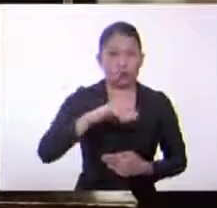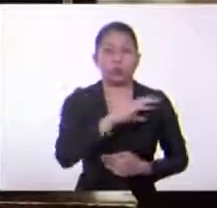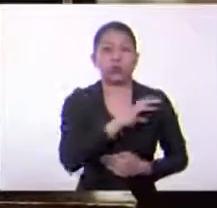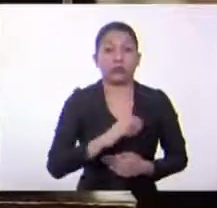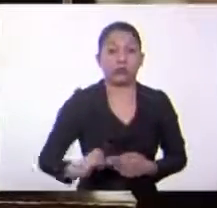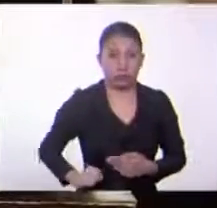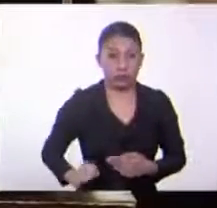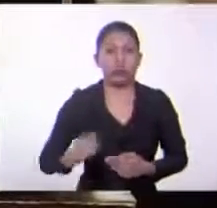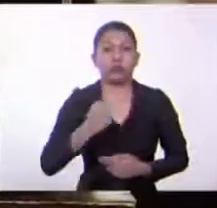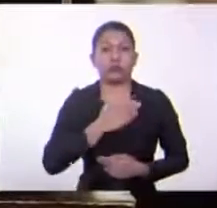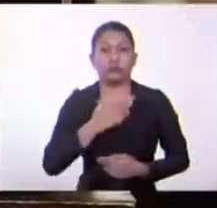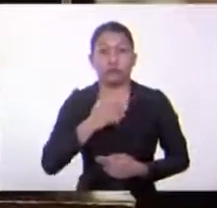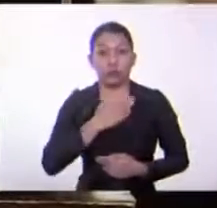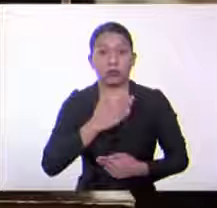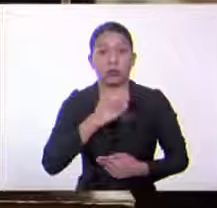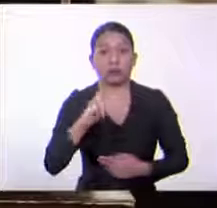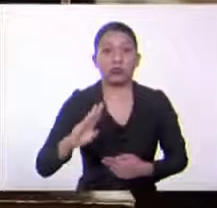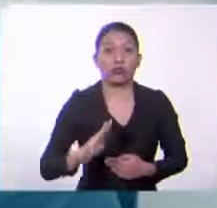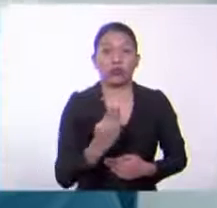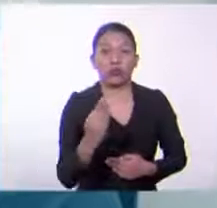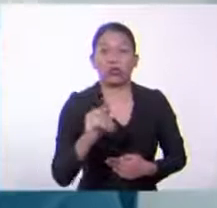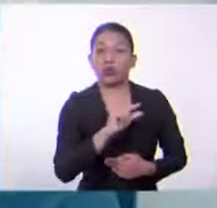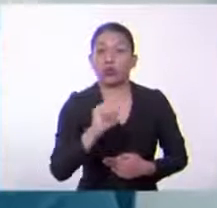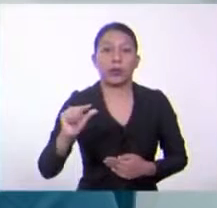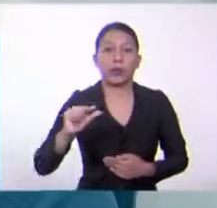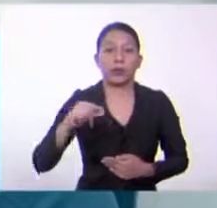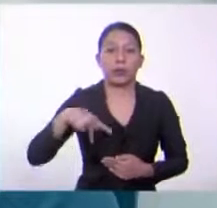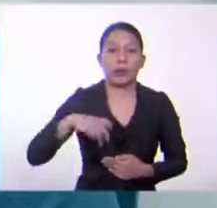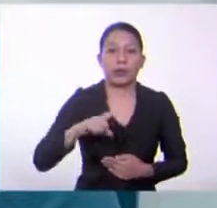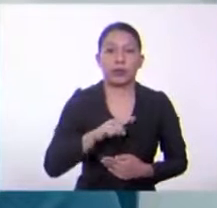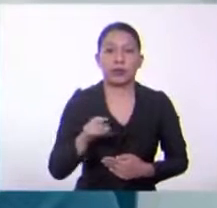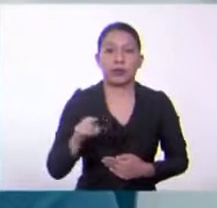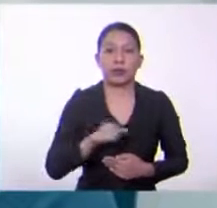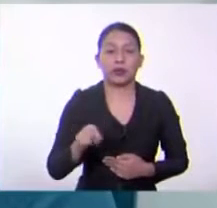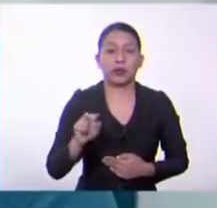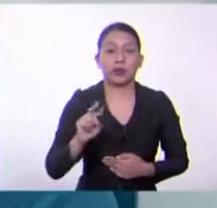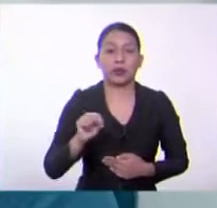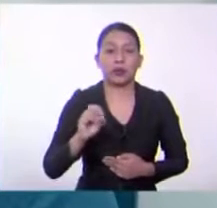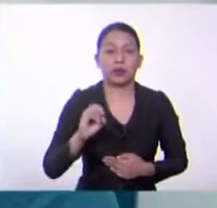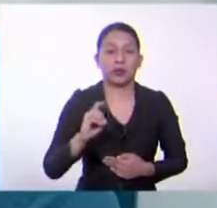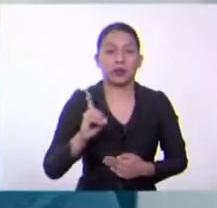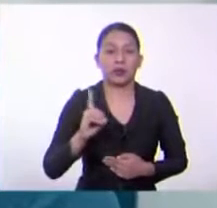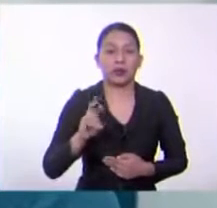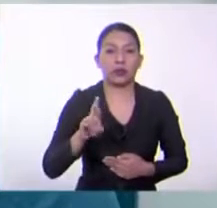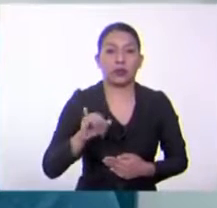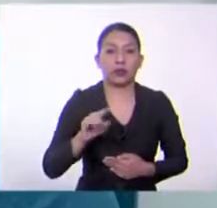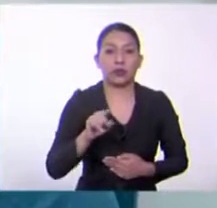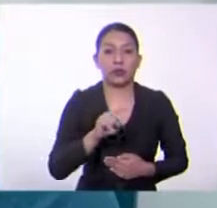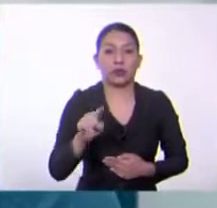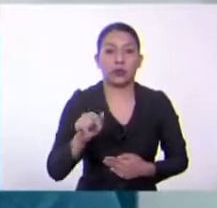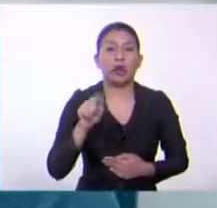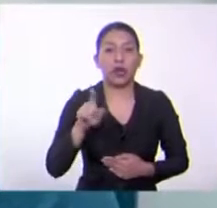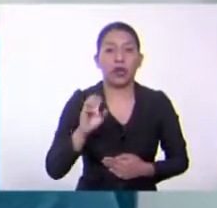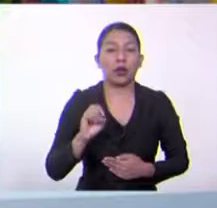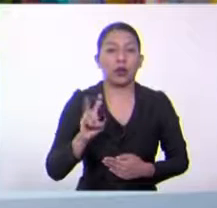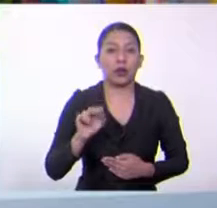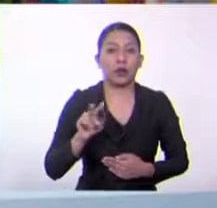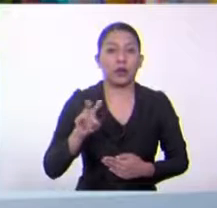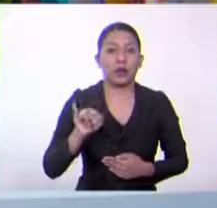existe un tiburón que se llama pez nodriza y que también es un ejemplo de ovovivíparo.